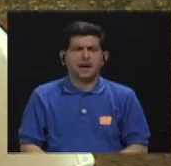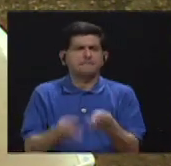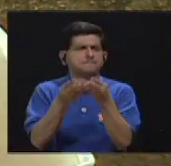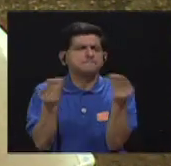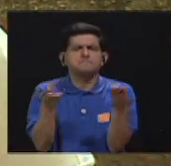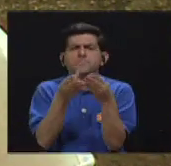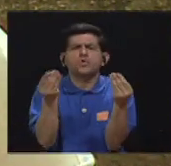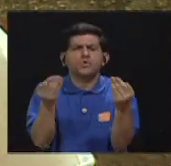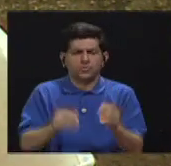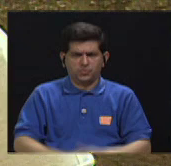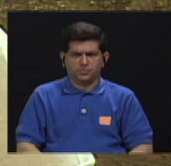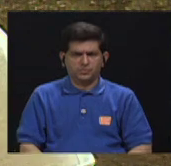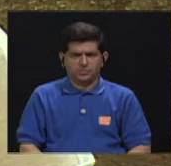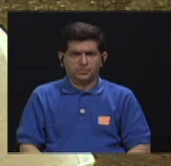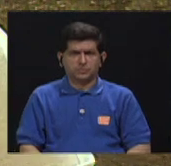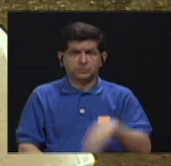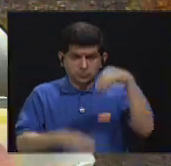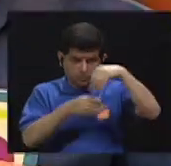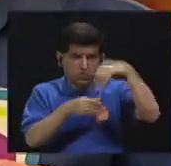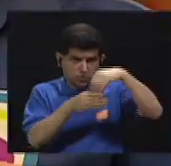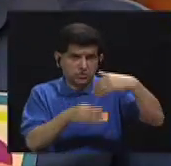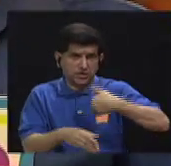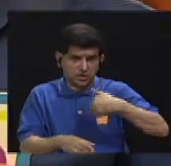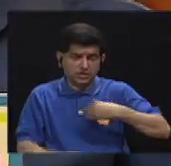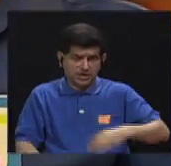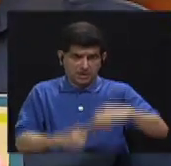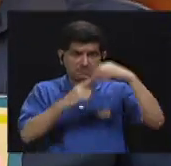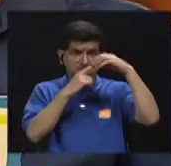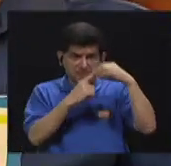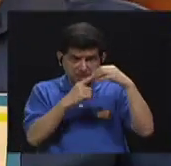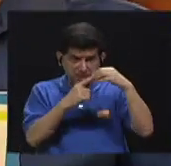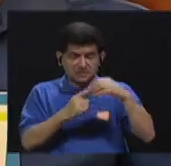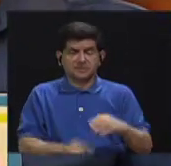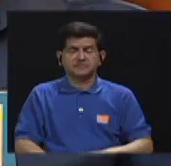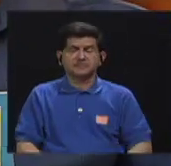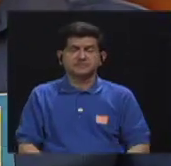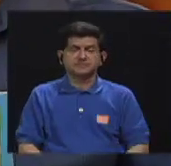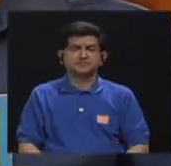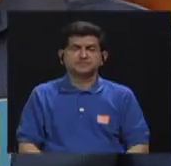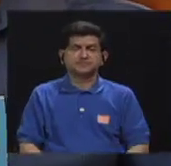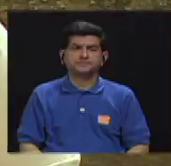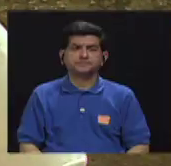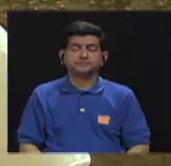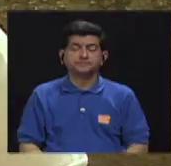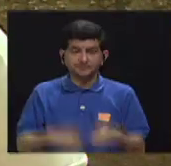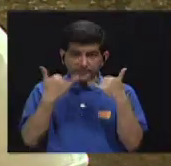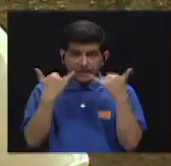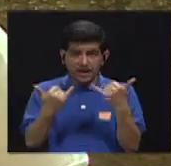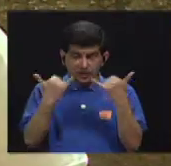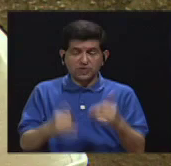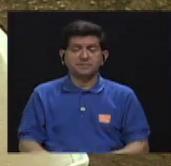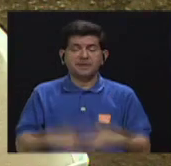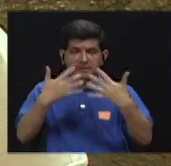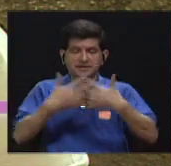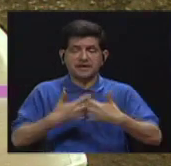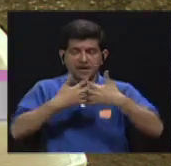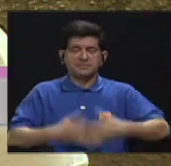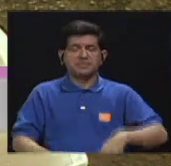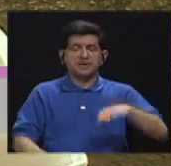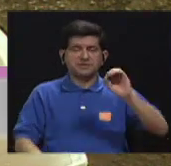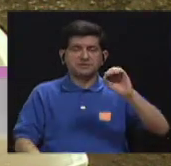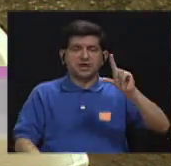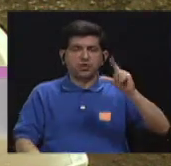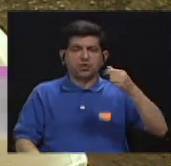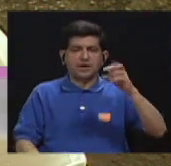los productos que contienen principalmente este componente? Bueno, actualmente la compañía Colgate tiene